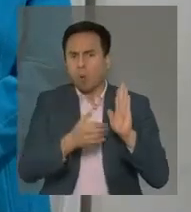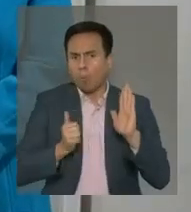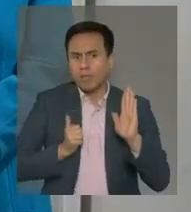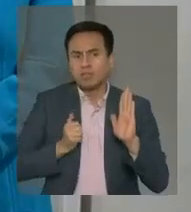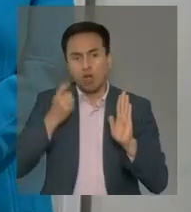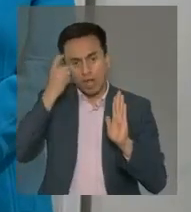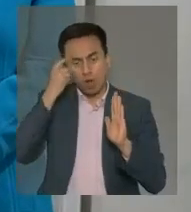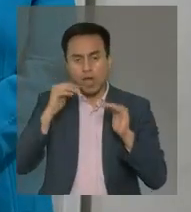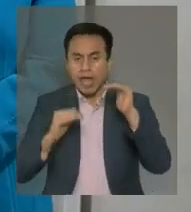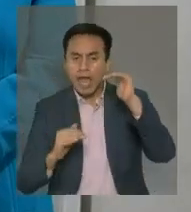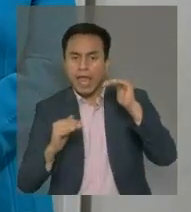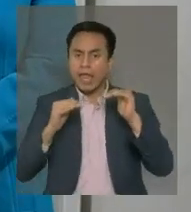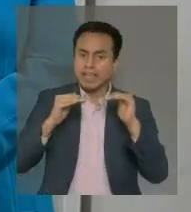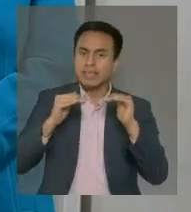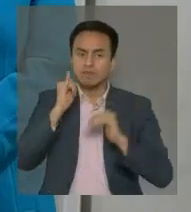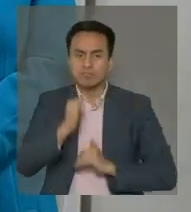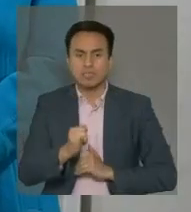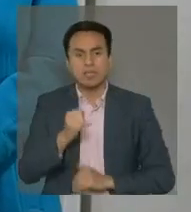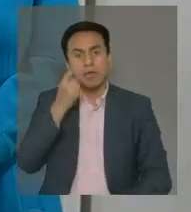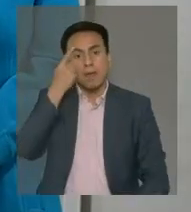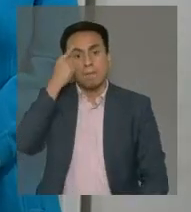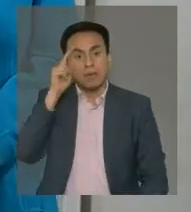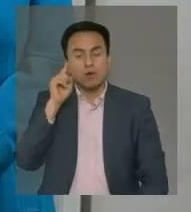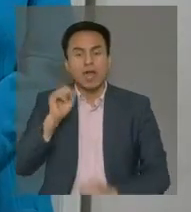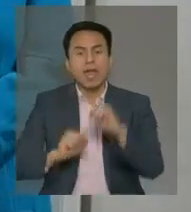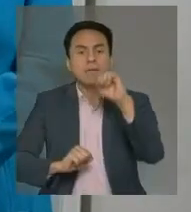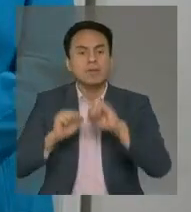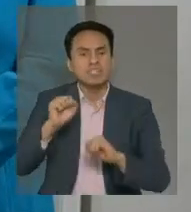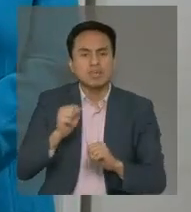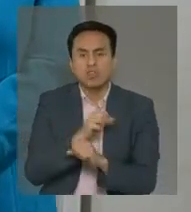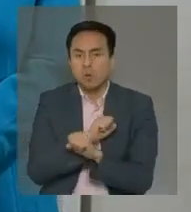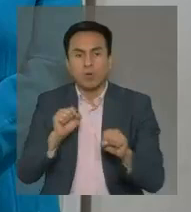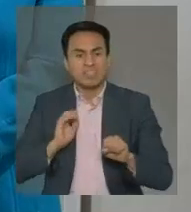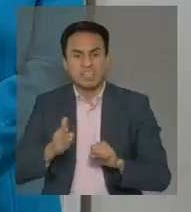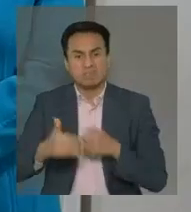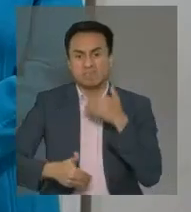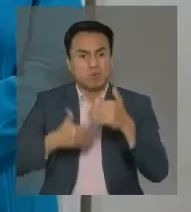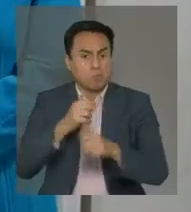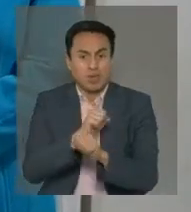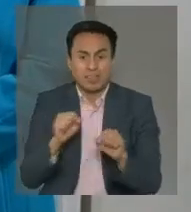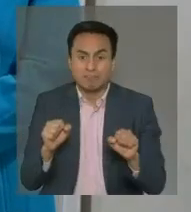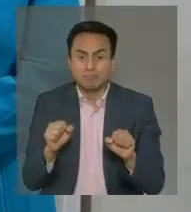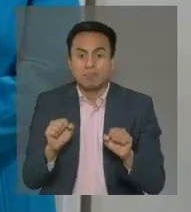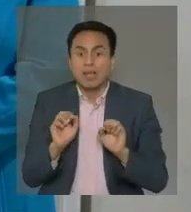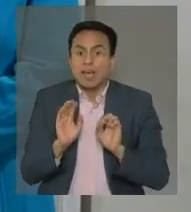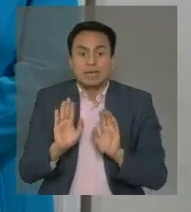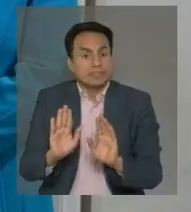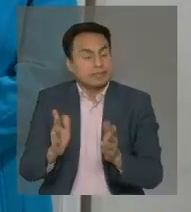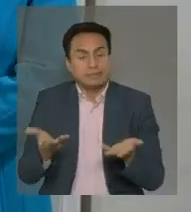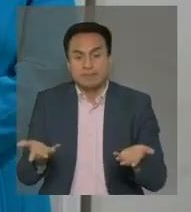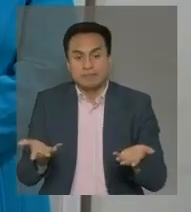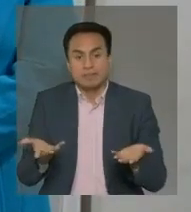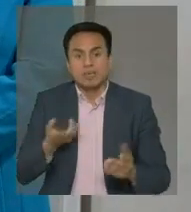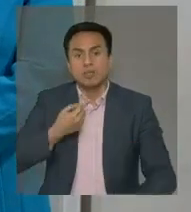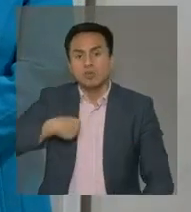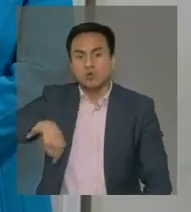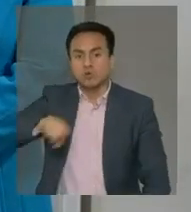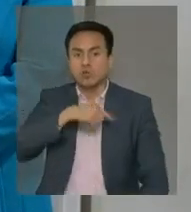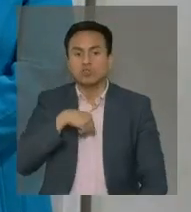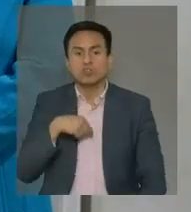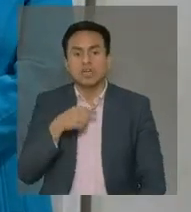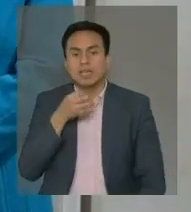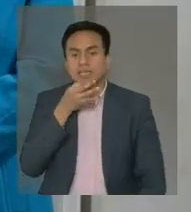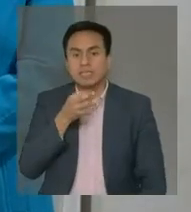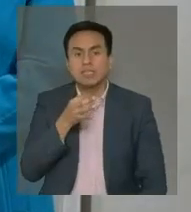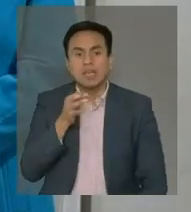vamos a llegar a un punto de equilibrio pero se haya si hay empresas que no puedan seguir operando bueno así tendrá que ser nosotros acá no me quiero pronunciar